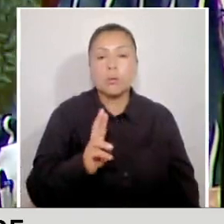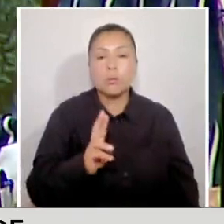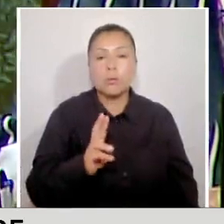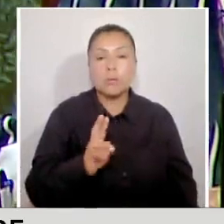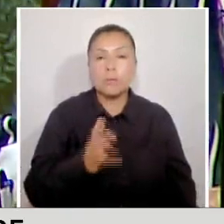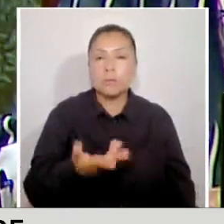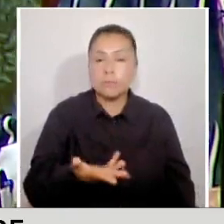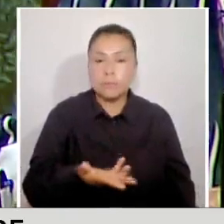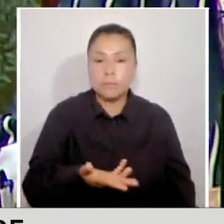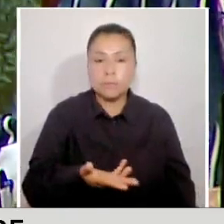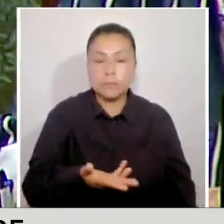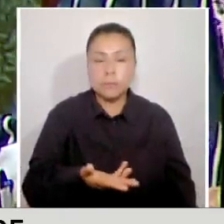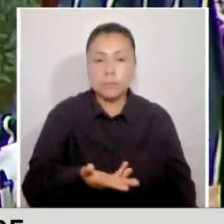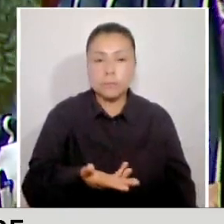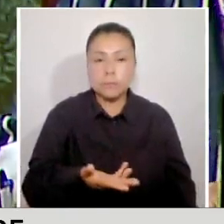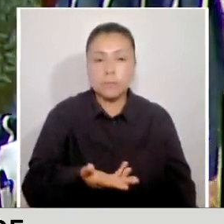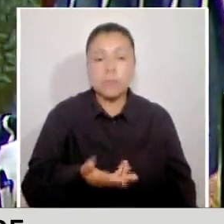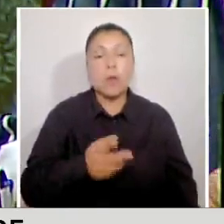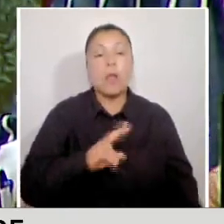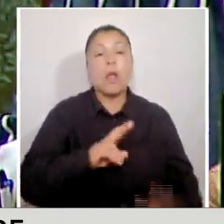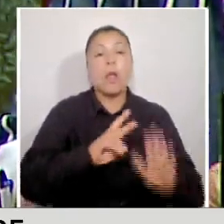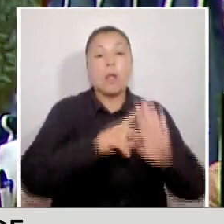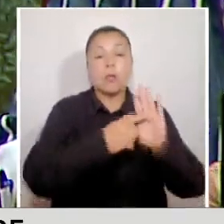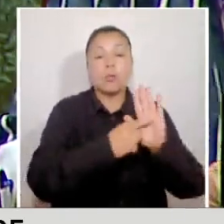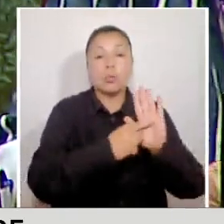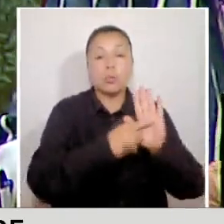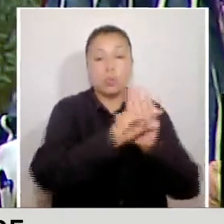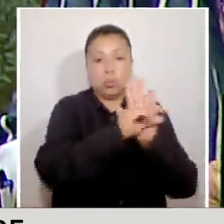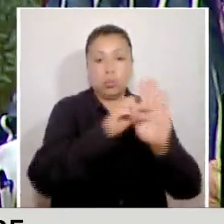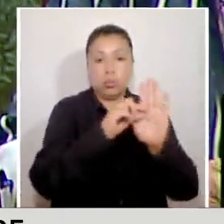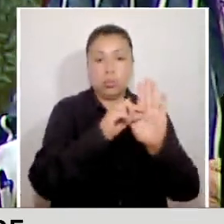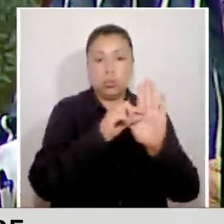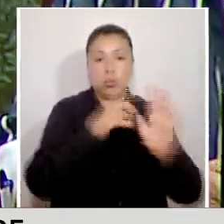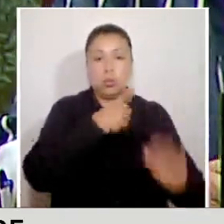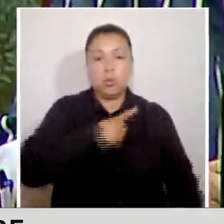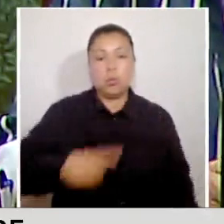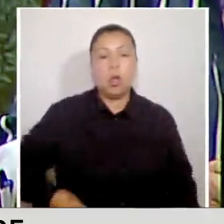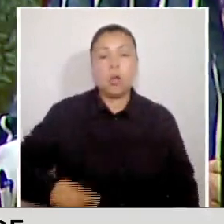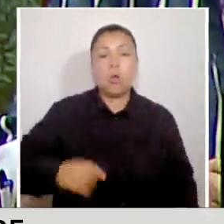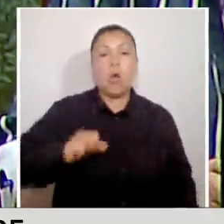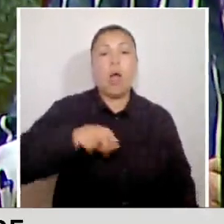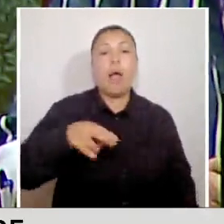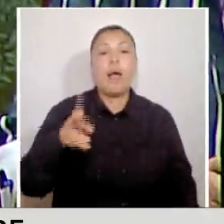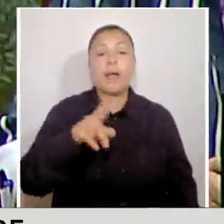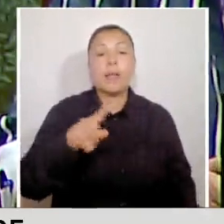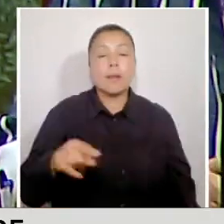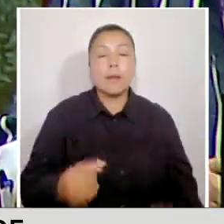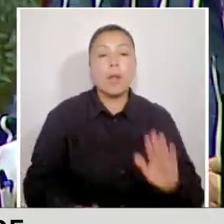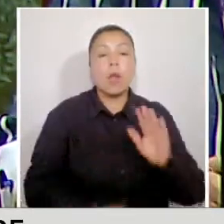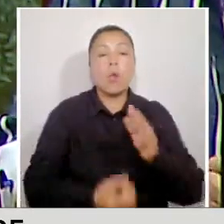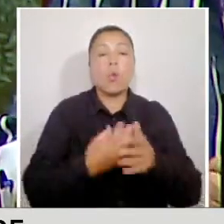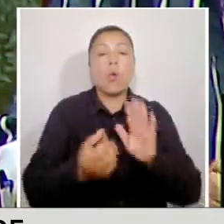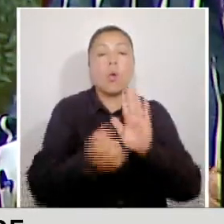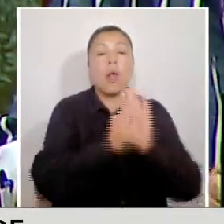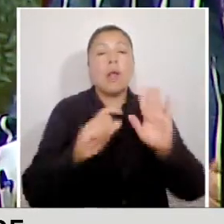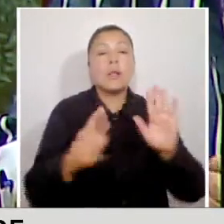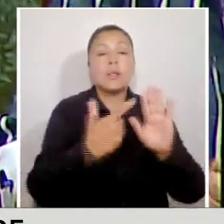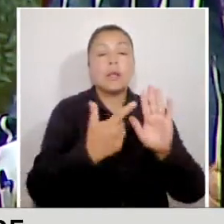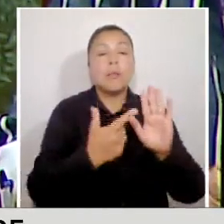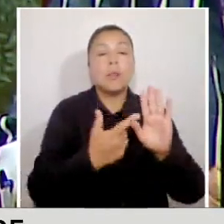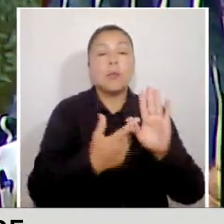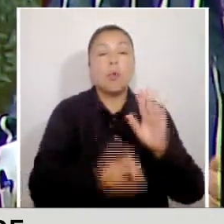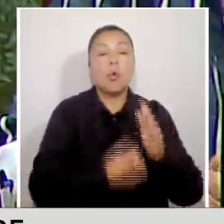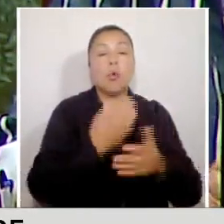número se ha renovado una indicación del diputado Andrés lont para introducir un artículo séptimo nuevo al